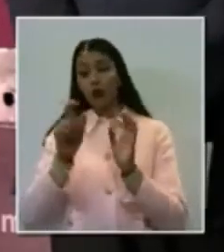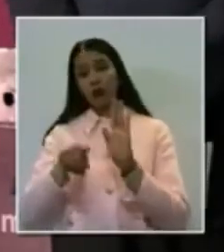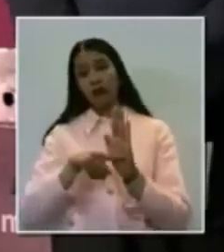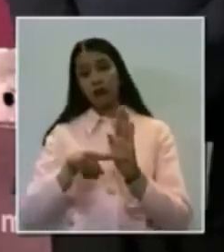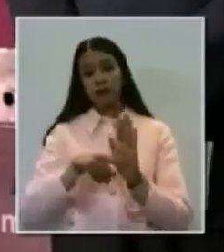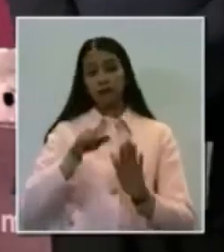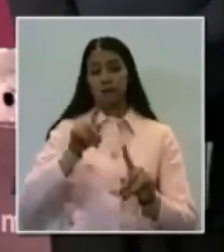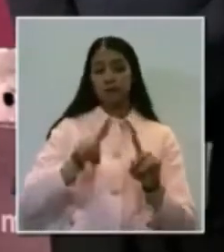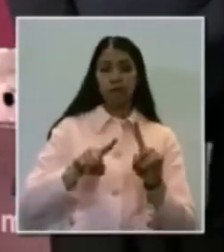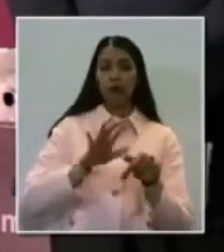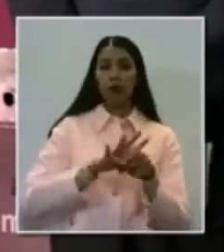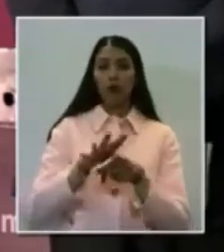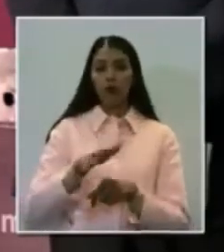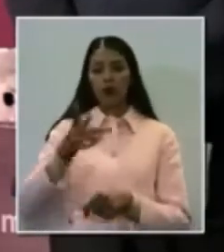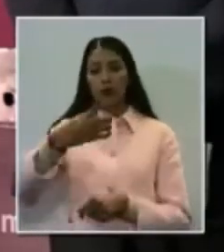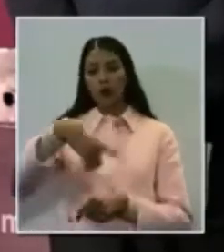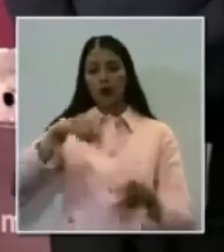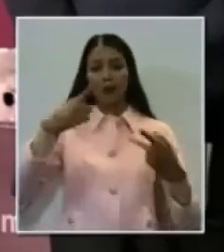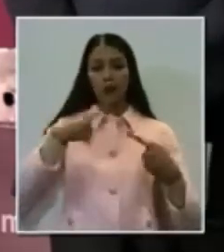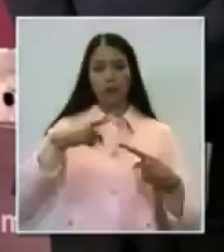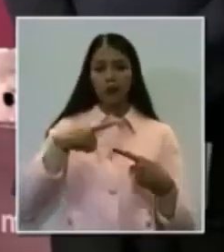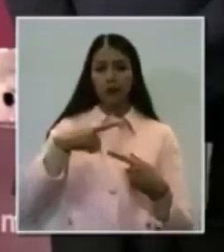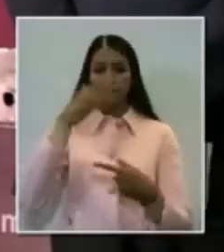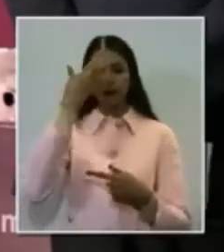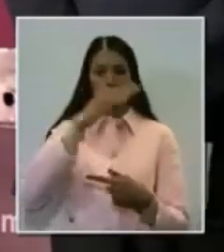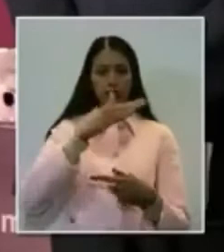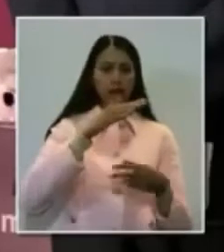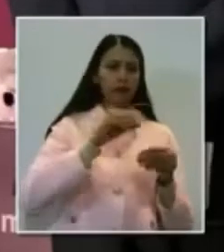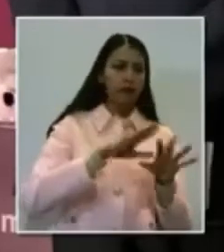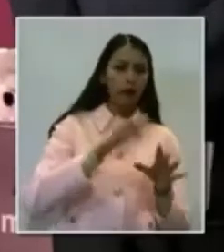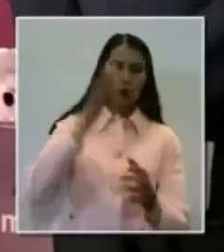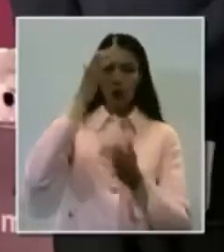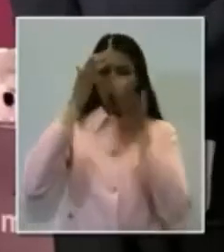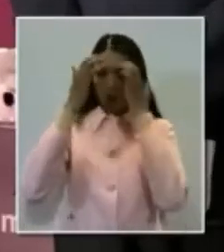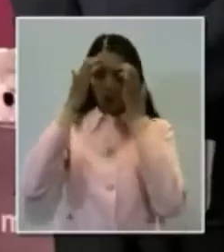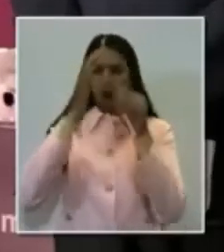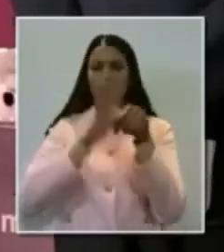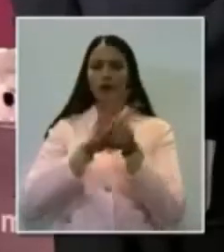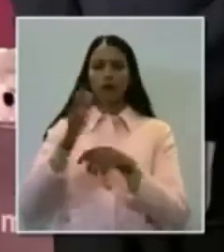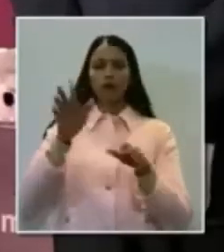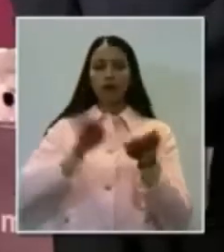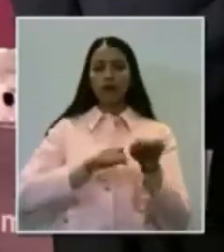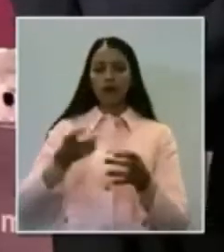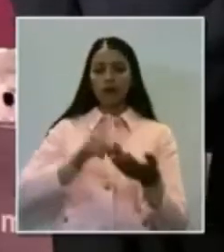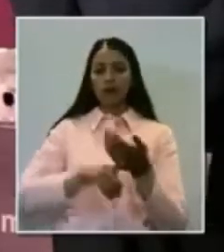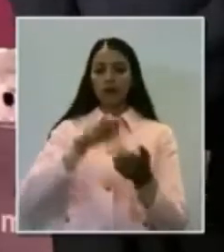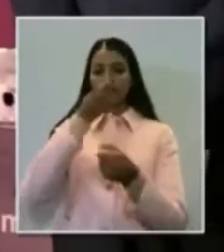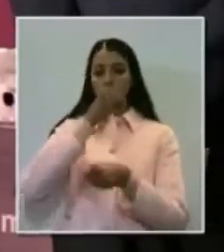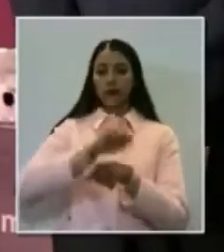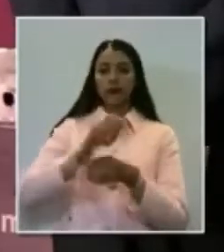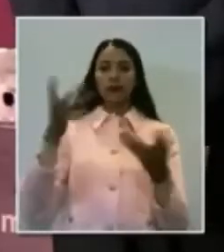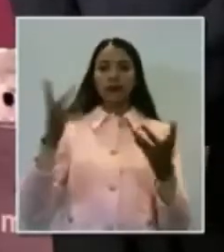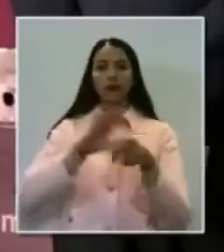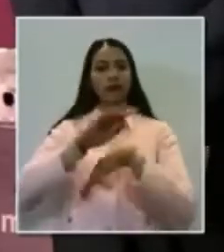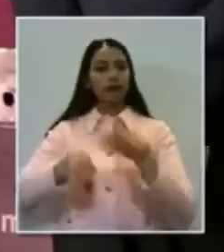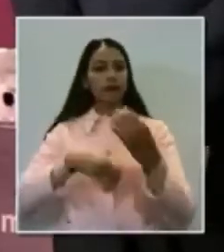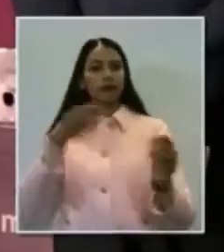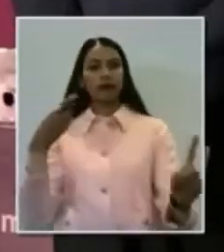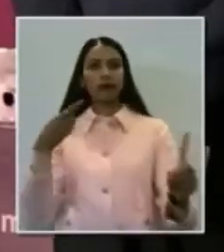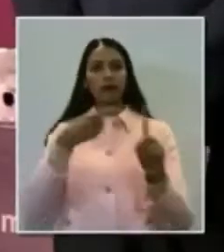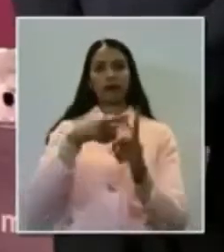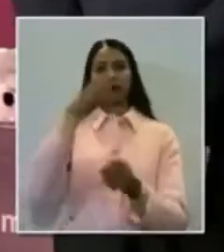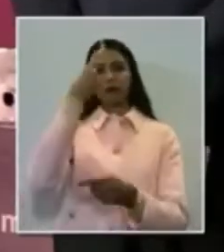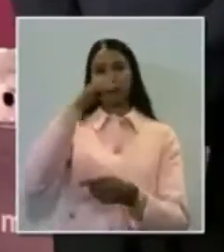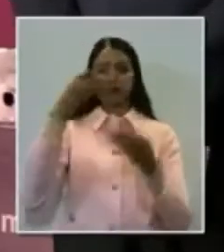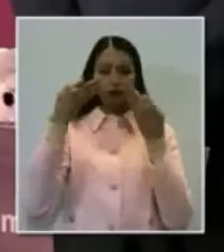Es importante que la ciudadanía esté enterada del trabajo que se realiza en la Secretaría de Educación, que todo va enfocado justamente